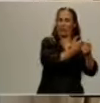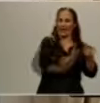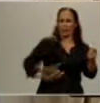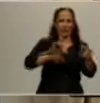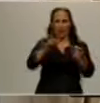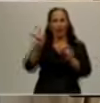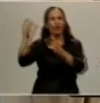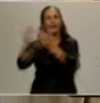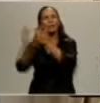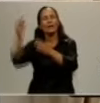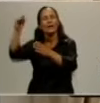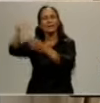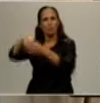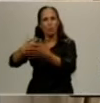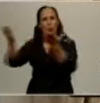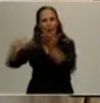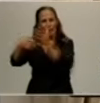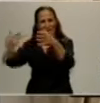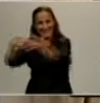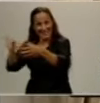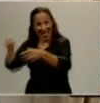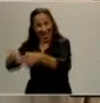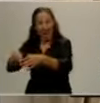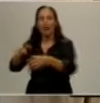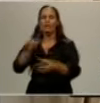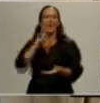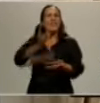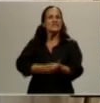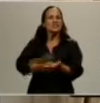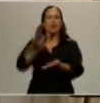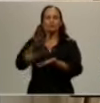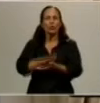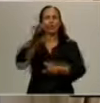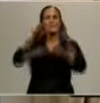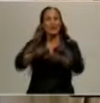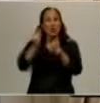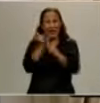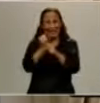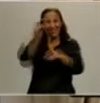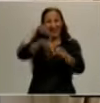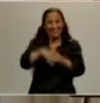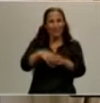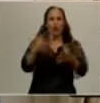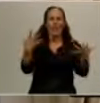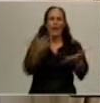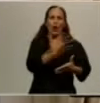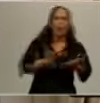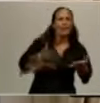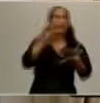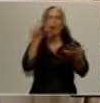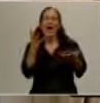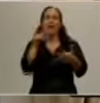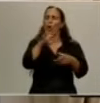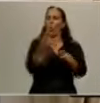Público Fiscal. Esta decisión también de que los agentes no puedan tener ningún contacto con ningún otro